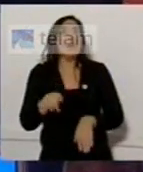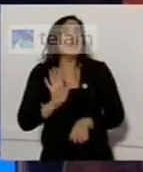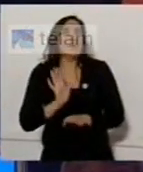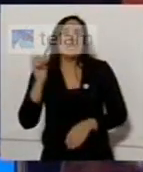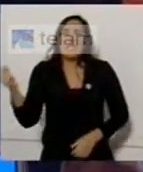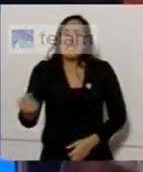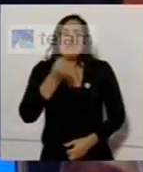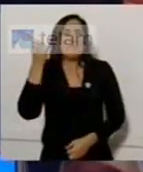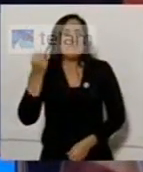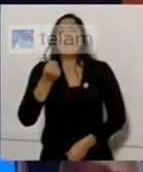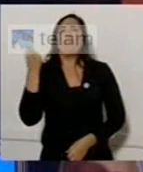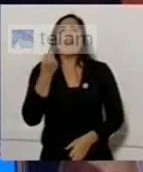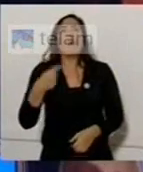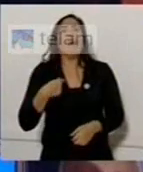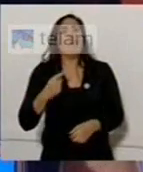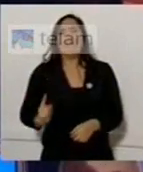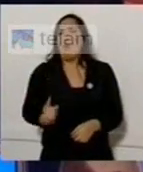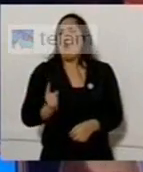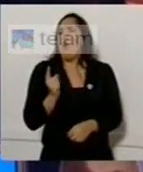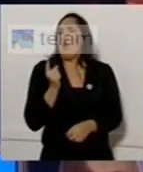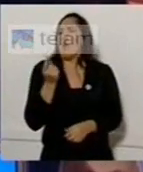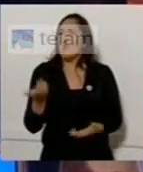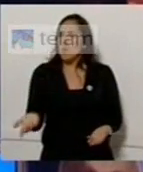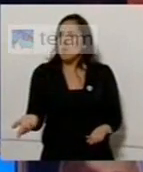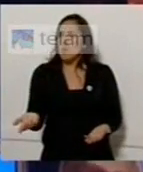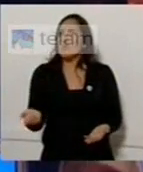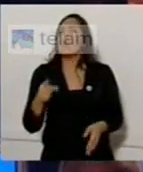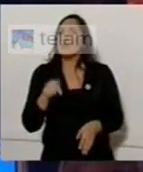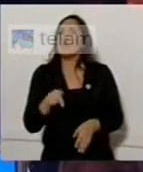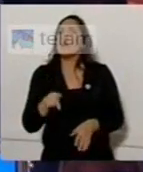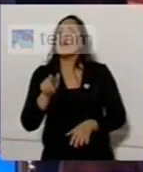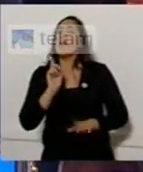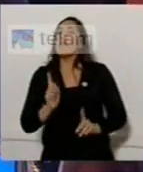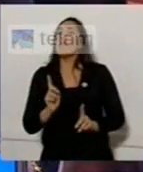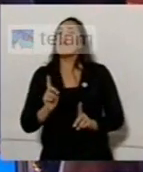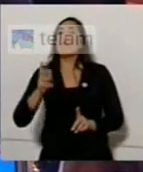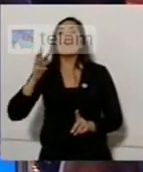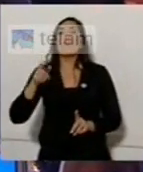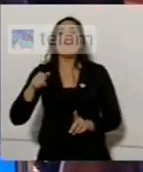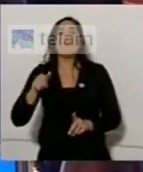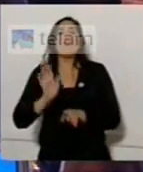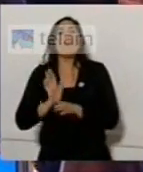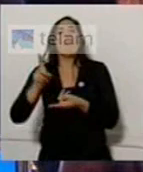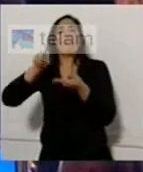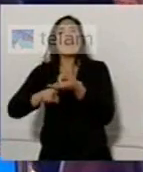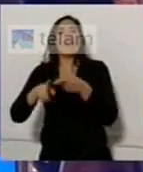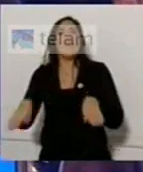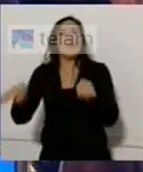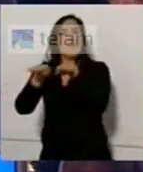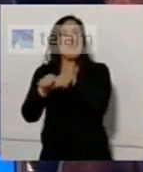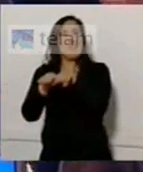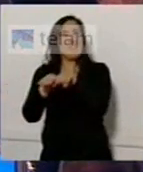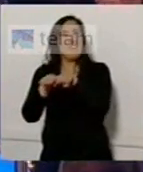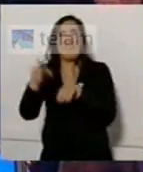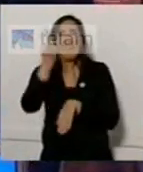histórico del cual me siento orgullosa y del cual fue artífice Néstor, como fue el matrimonio igualitario en